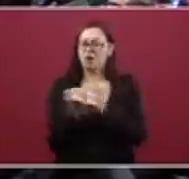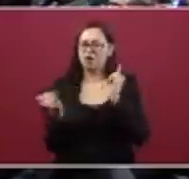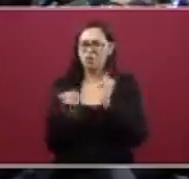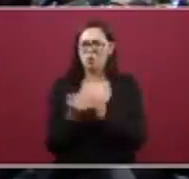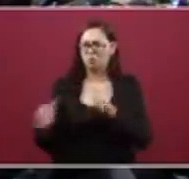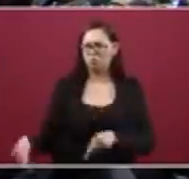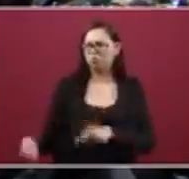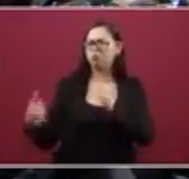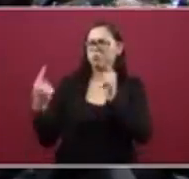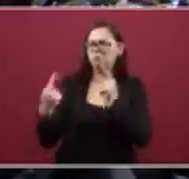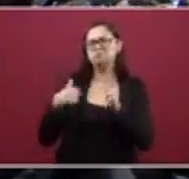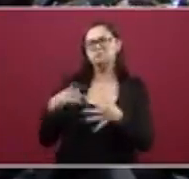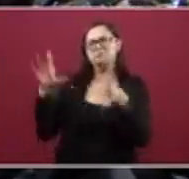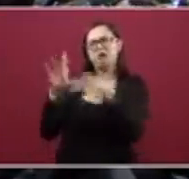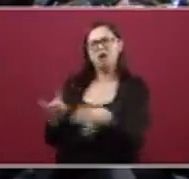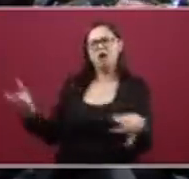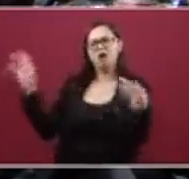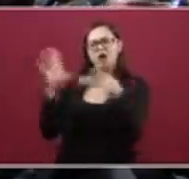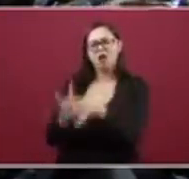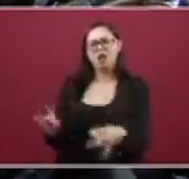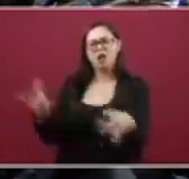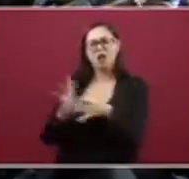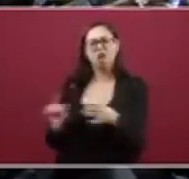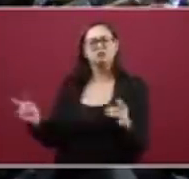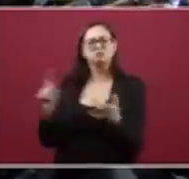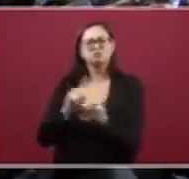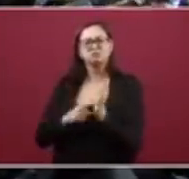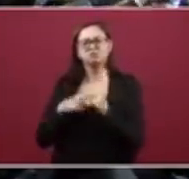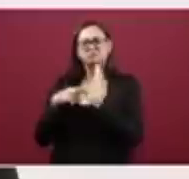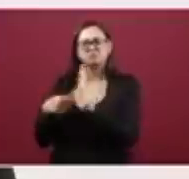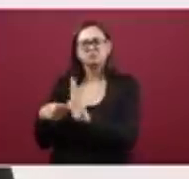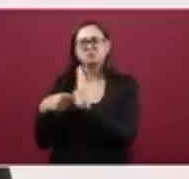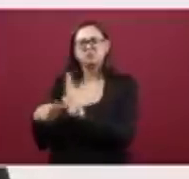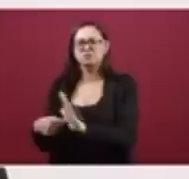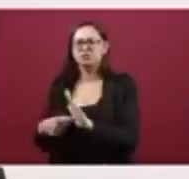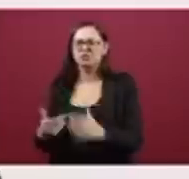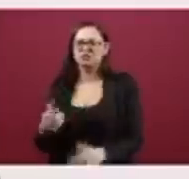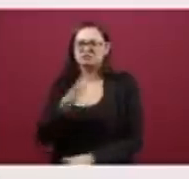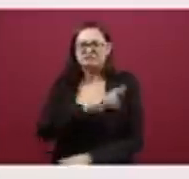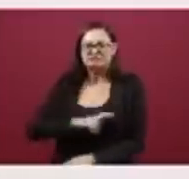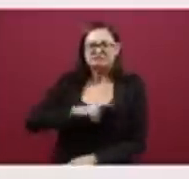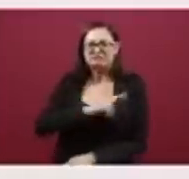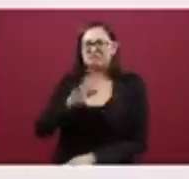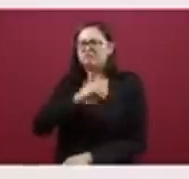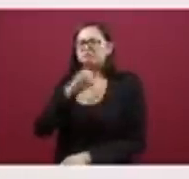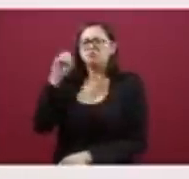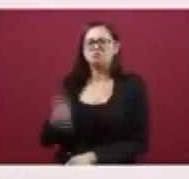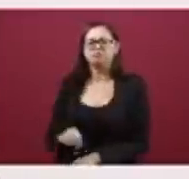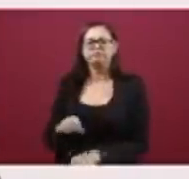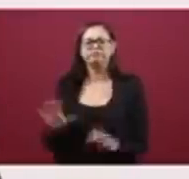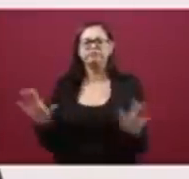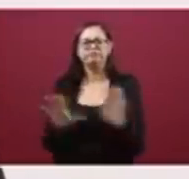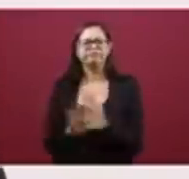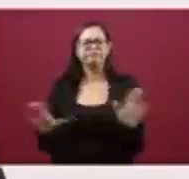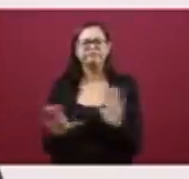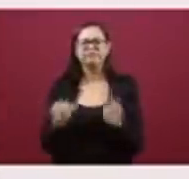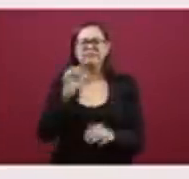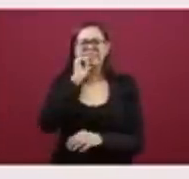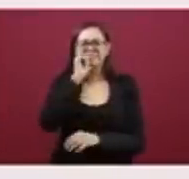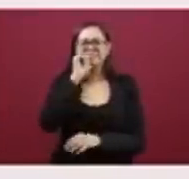y argumentamos cotidianamente sin odios o rencores con ello se